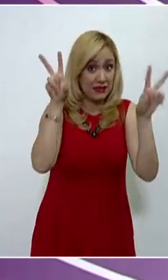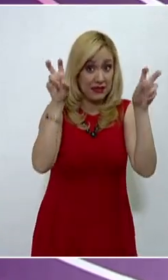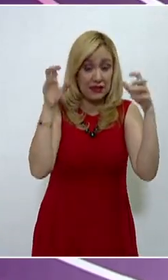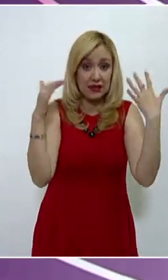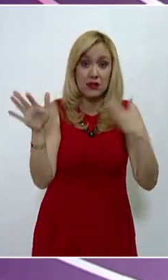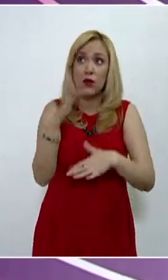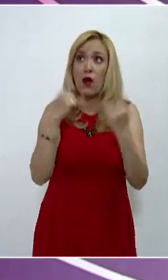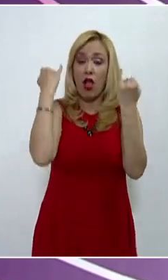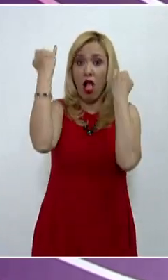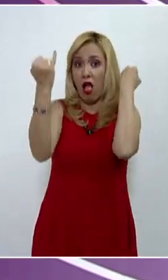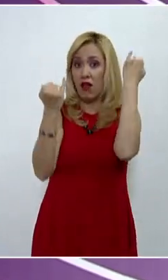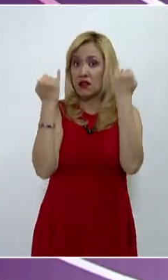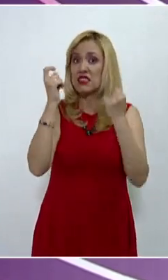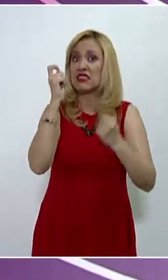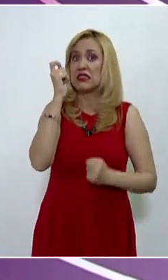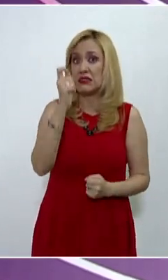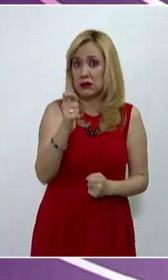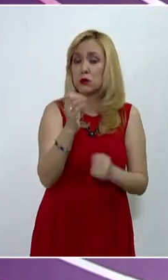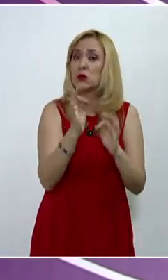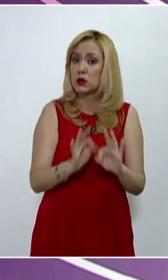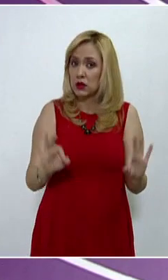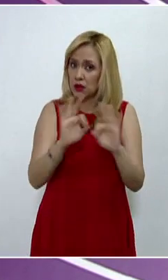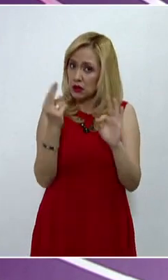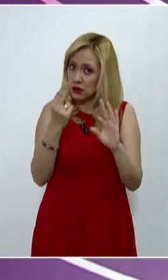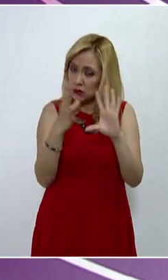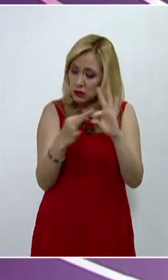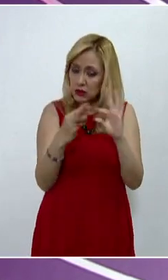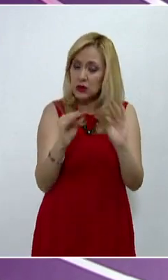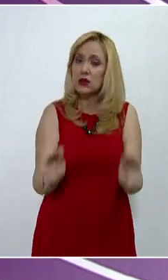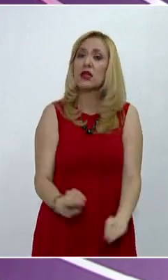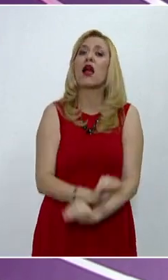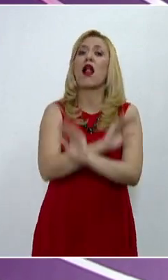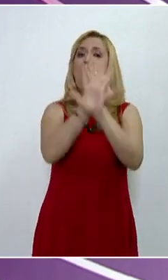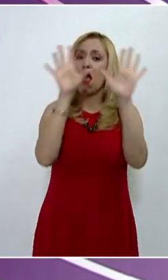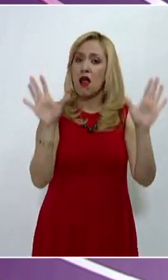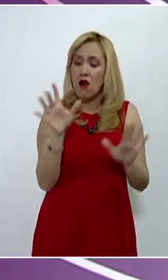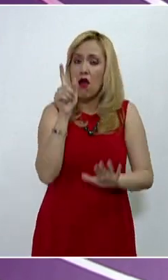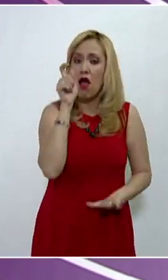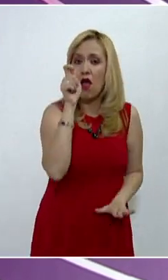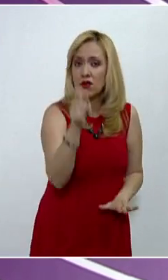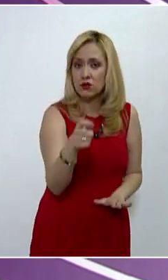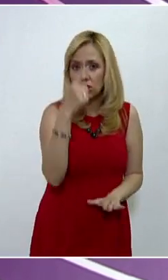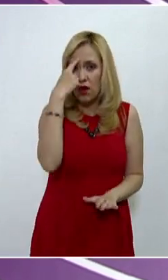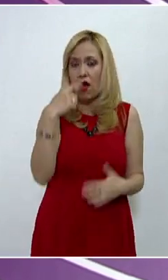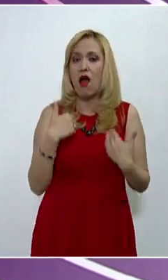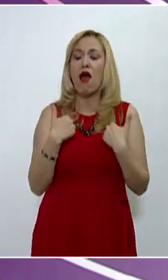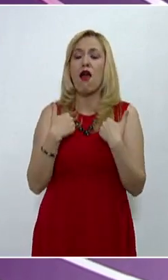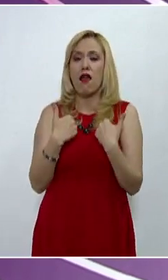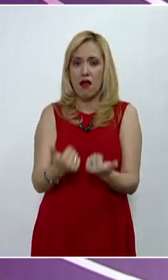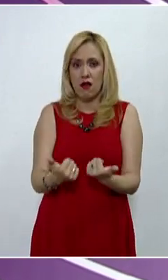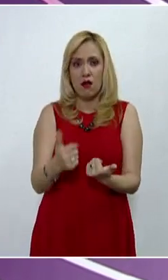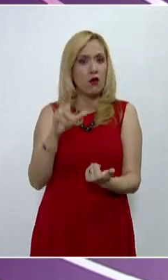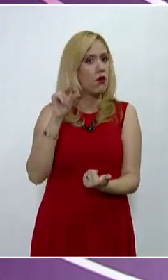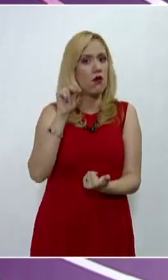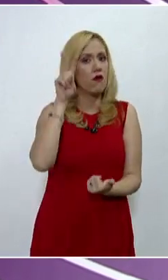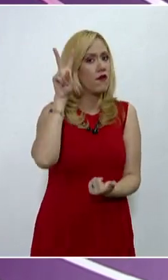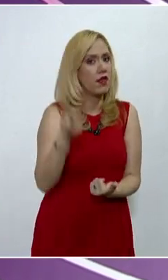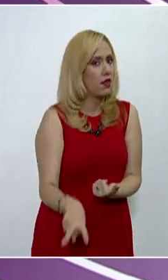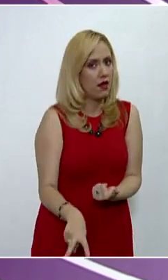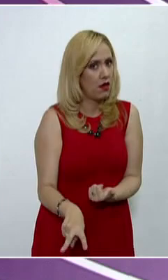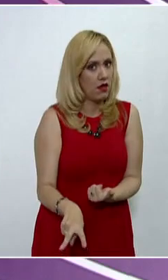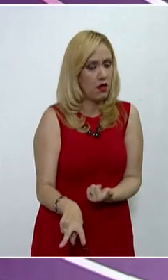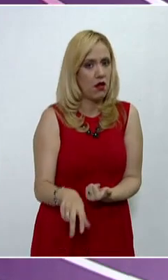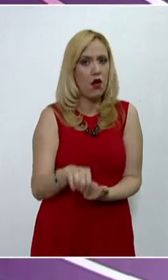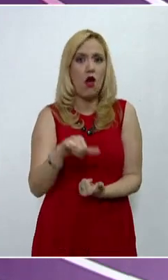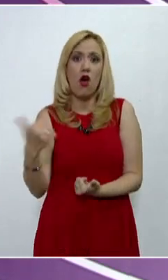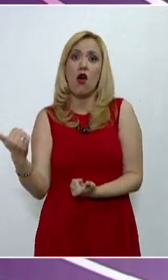mitos asociados con la prisión preventiva. Creo que es muy importante estos argumentos que están dando. No es verdad que